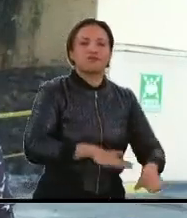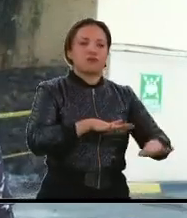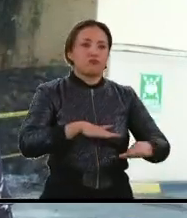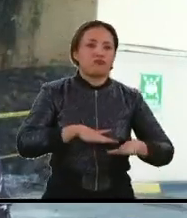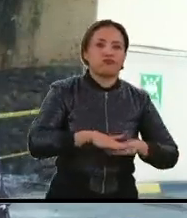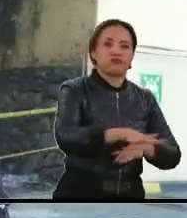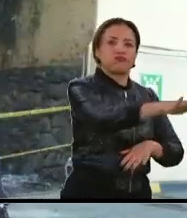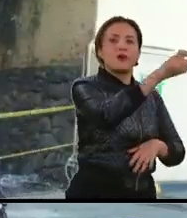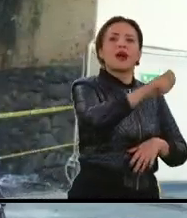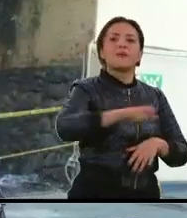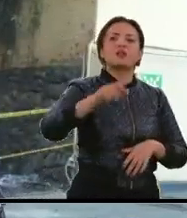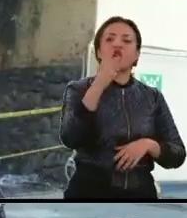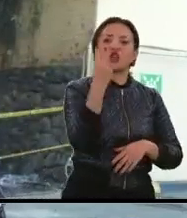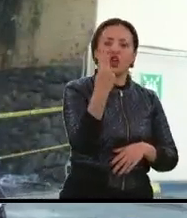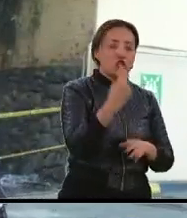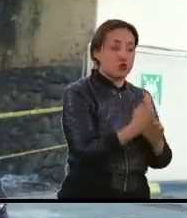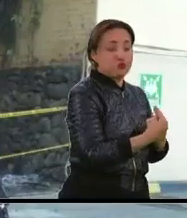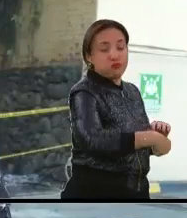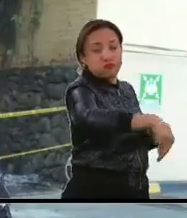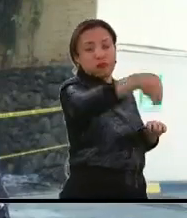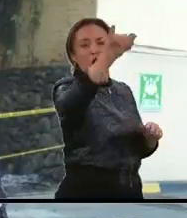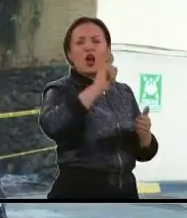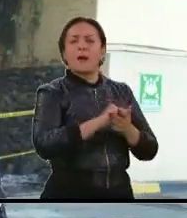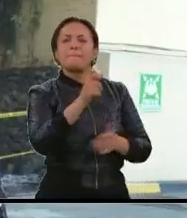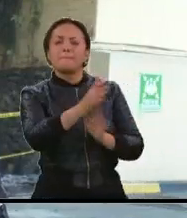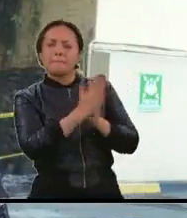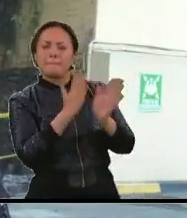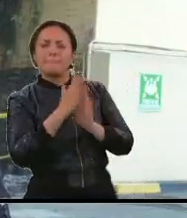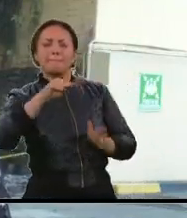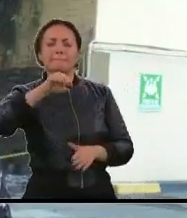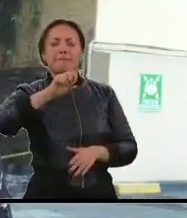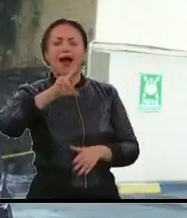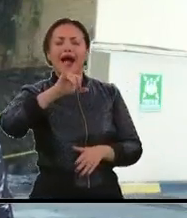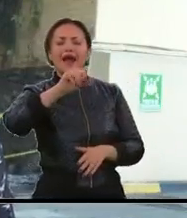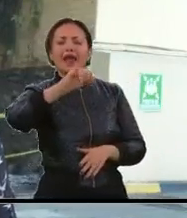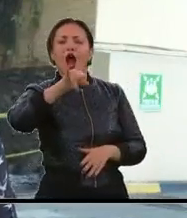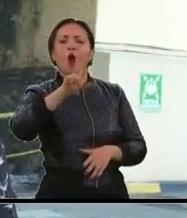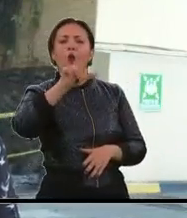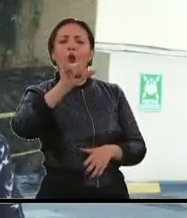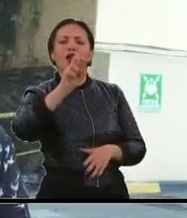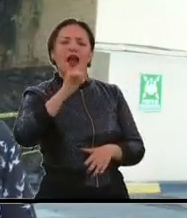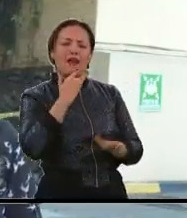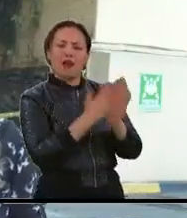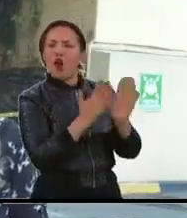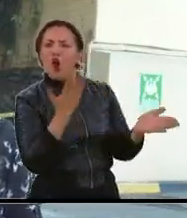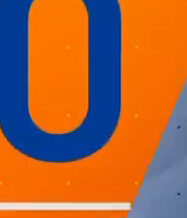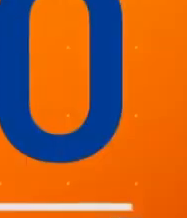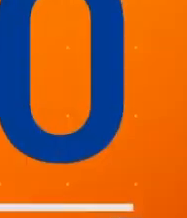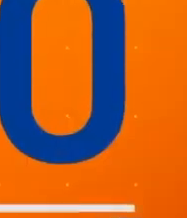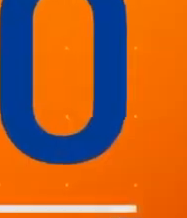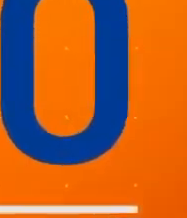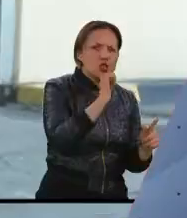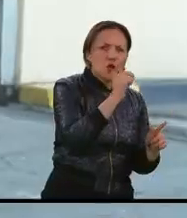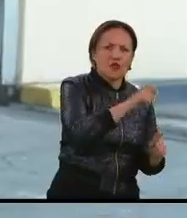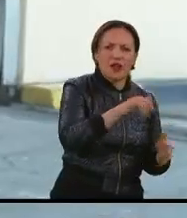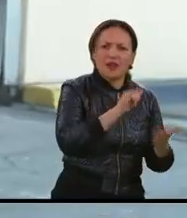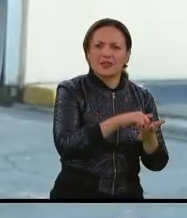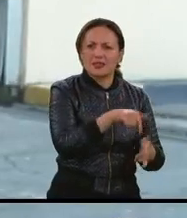hombres. María Juliana Reyes, ¿dónde fue esto? ¿Cómo están las víctimas de esta emergencia?